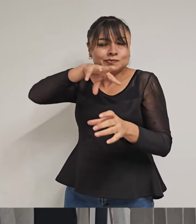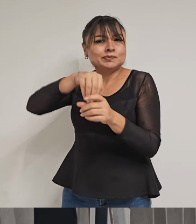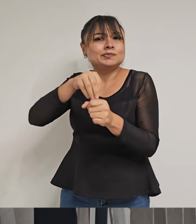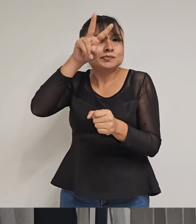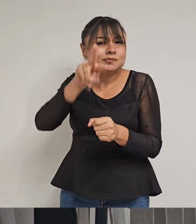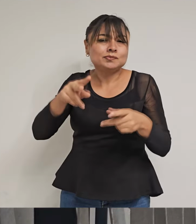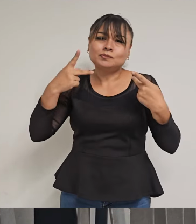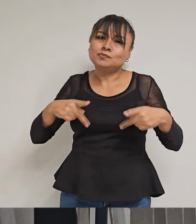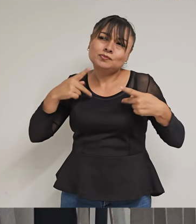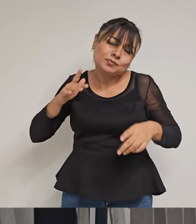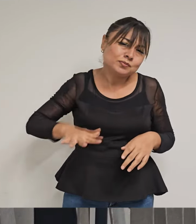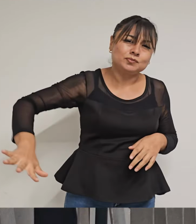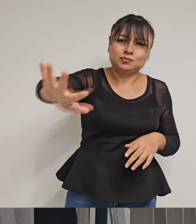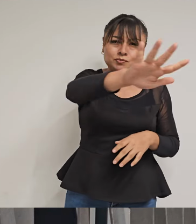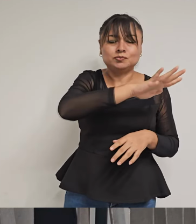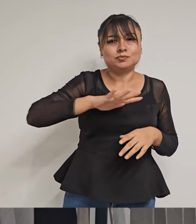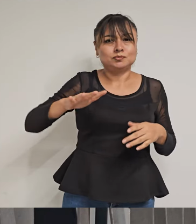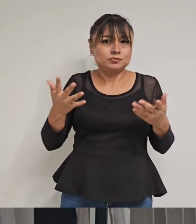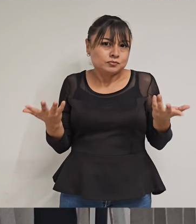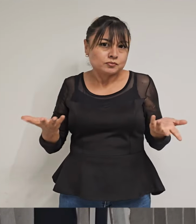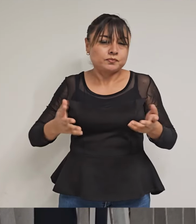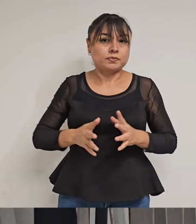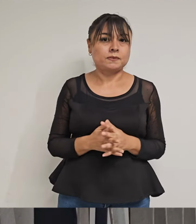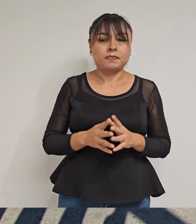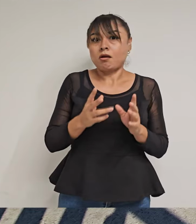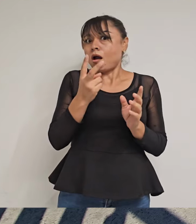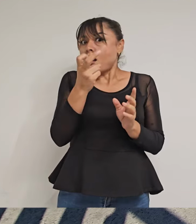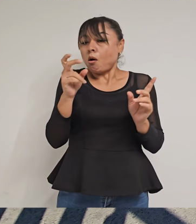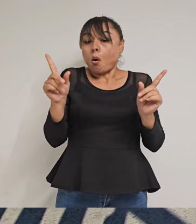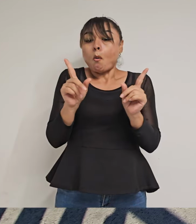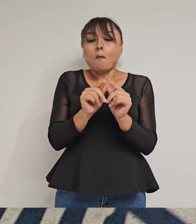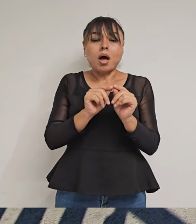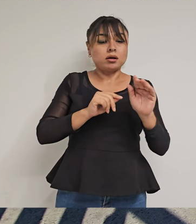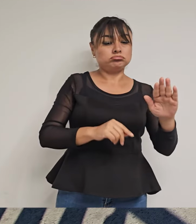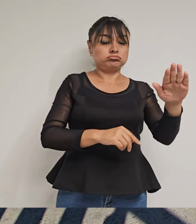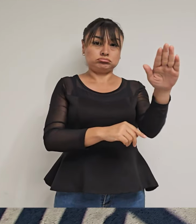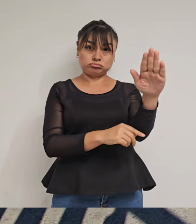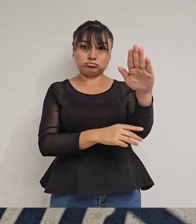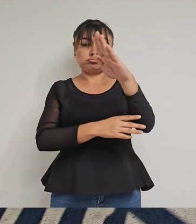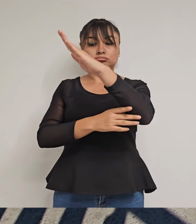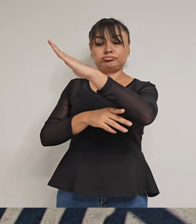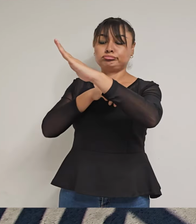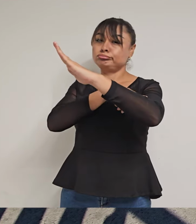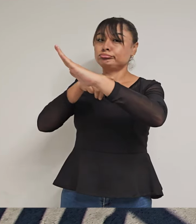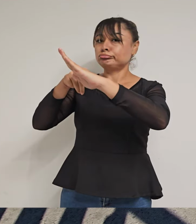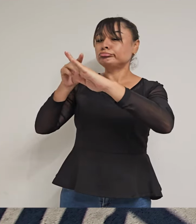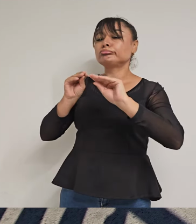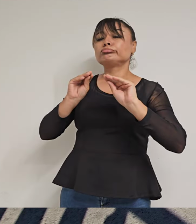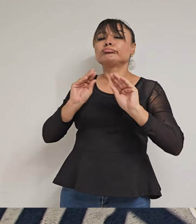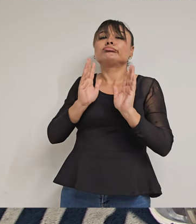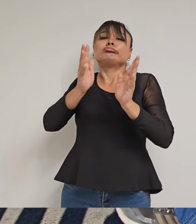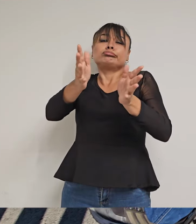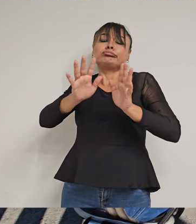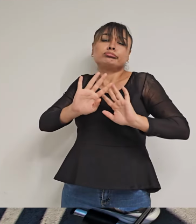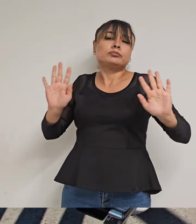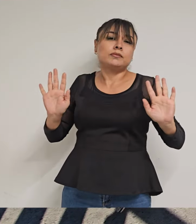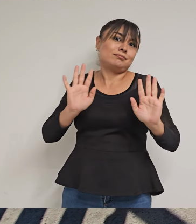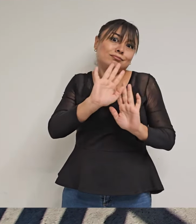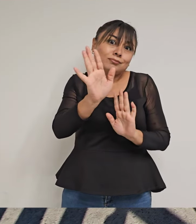todas las personas. Y eso va muchísimo más allá de poner una rampa en los proyectos y ya, porque es importante considerar que hay discapacidades